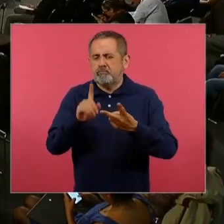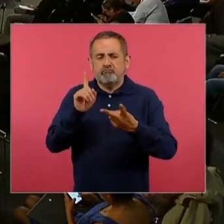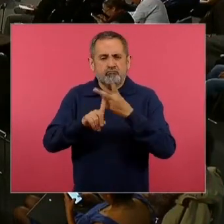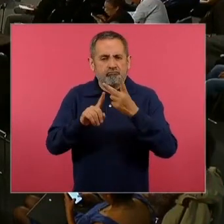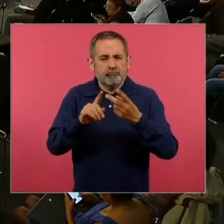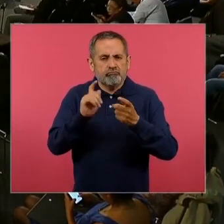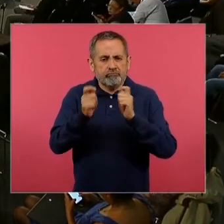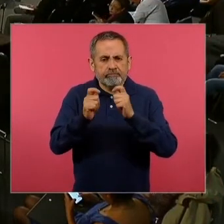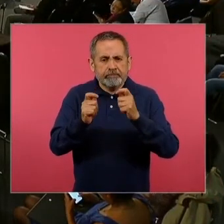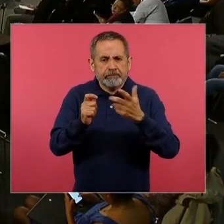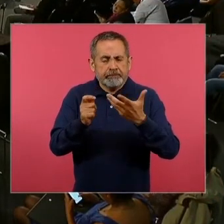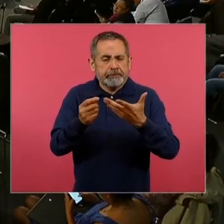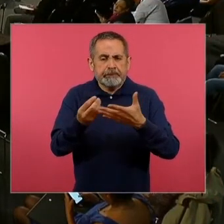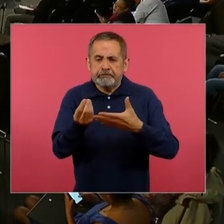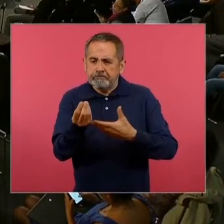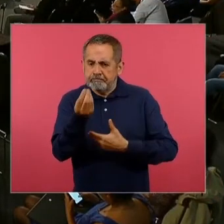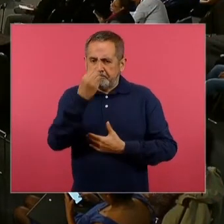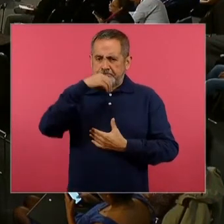en ser